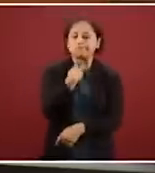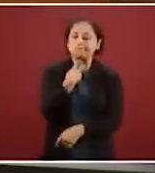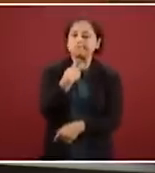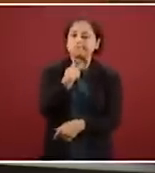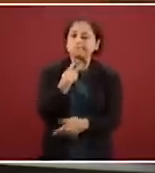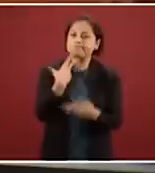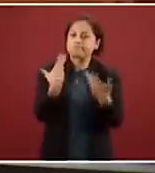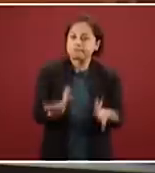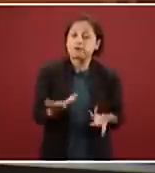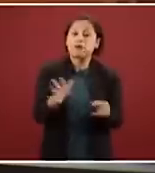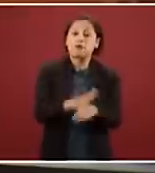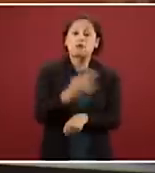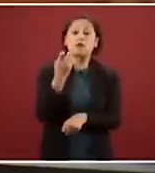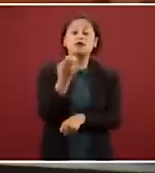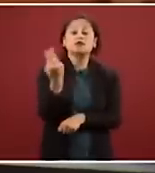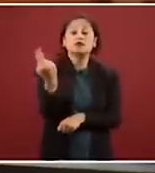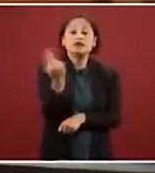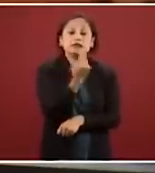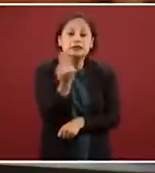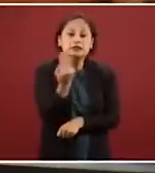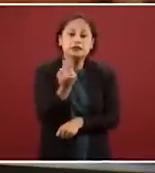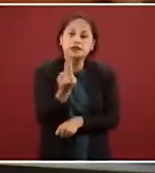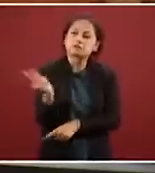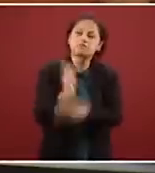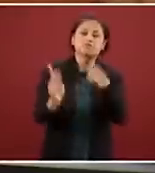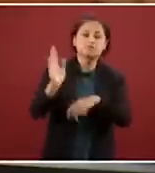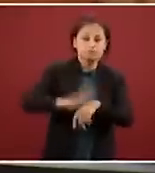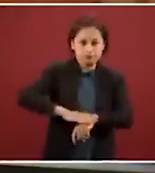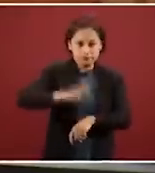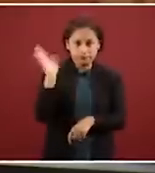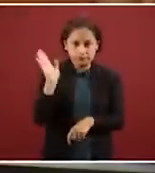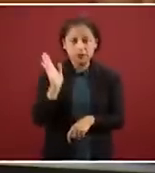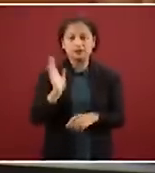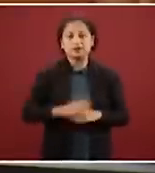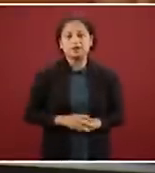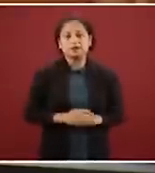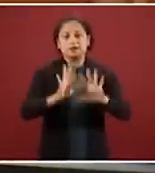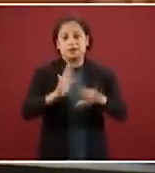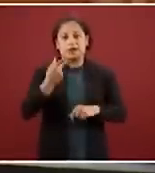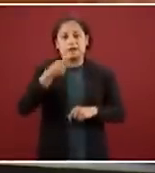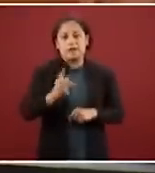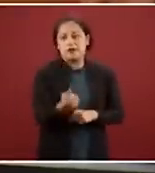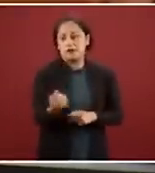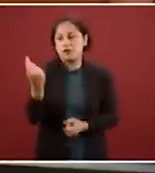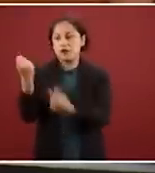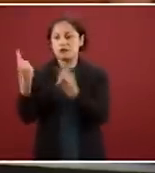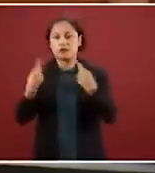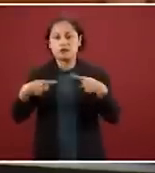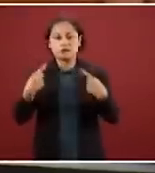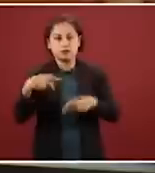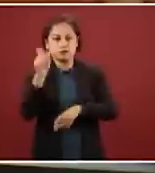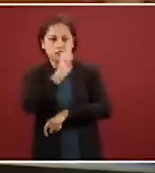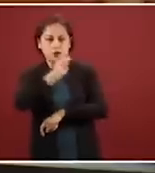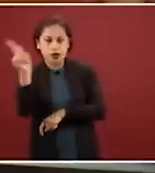es necesario, entre comillas, pero de acuerdo a los analistas y a los economistas